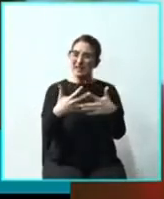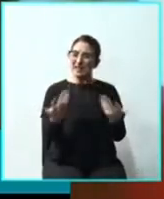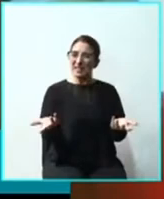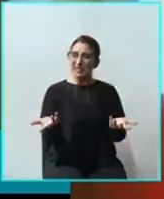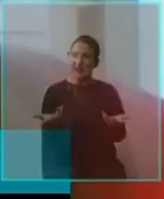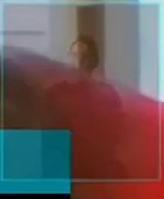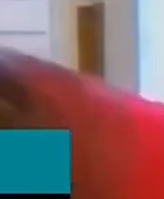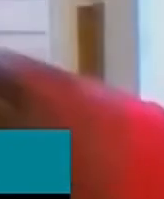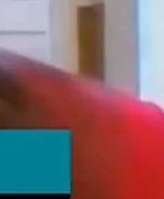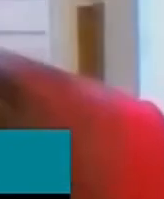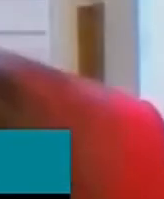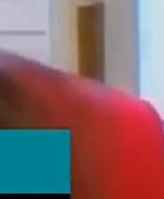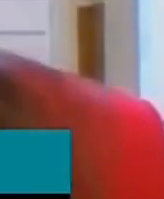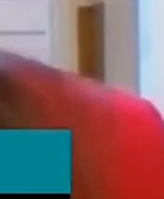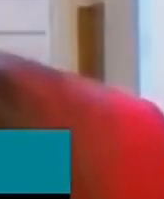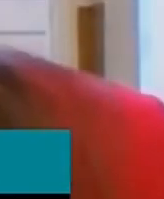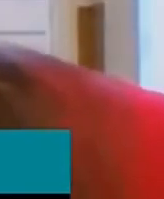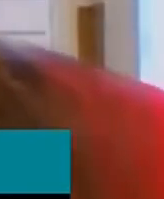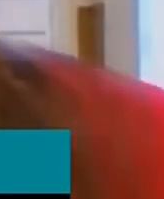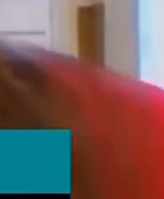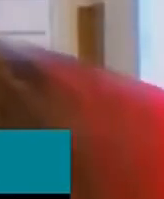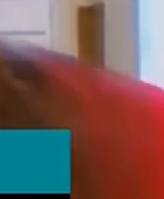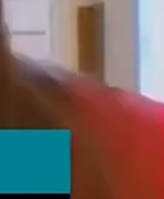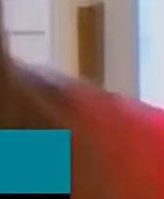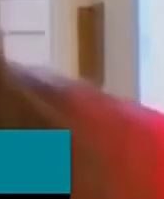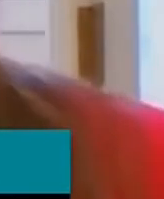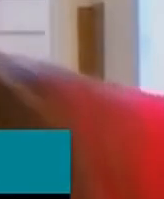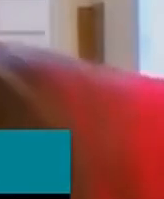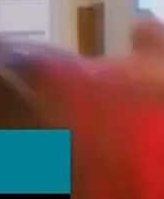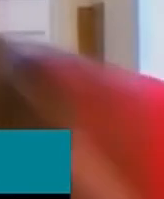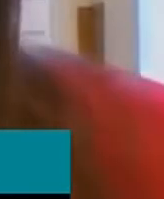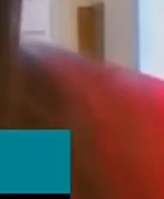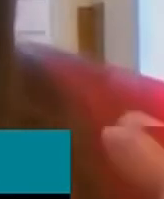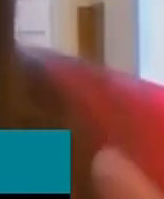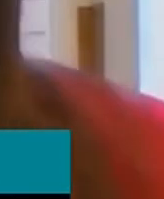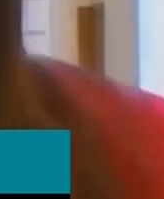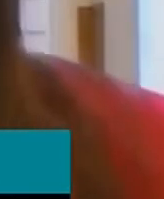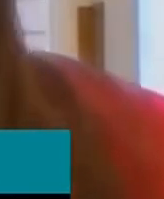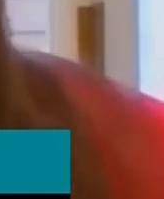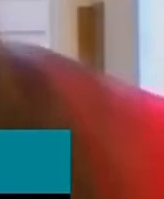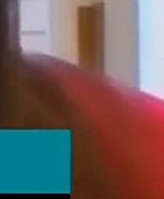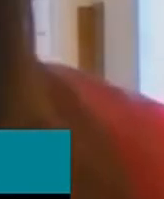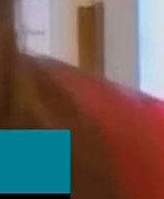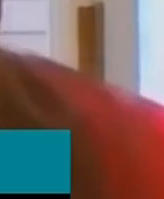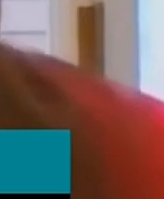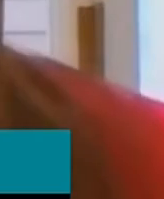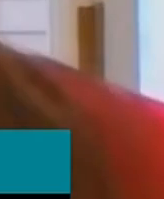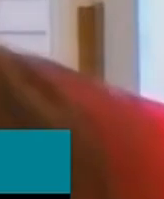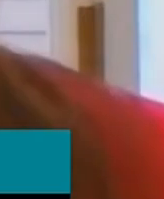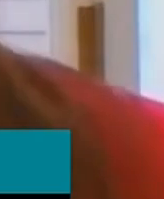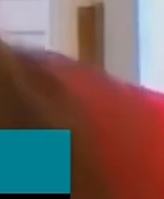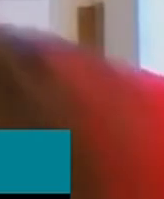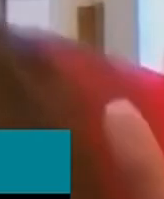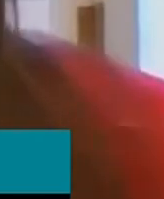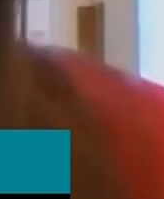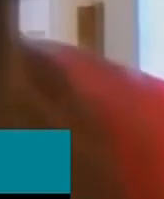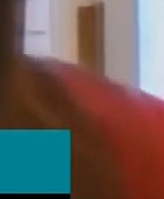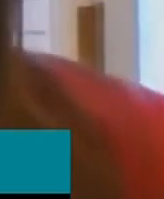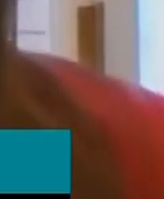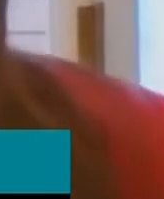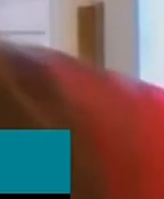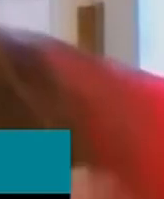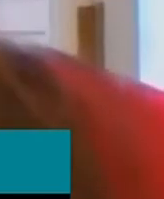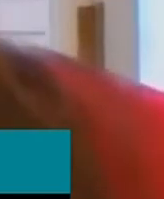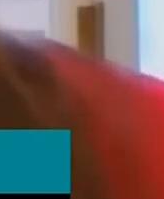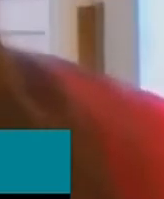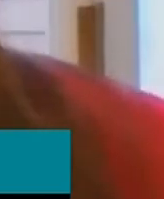un sistema de videocámaras que da lugar al espionaje político. No, señor presidente,